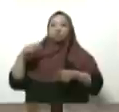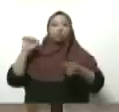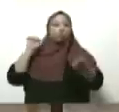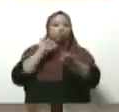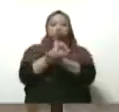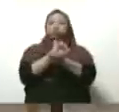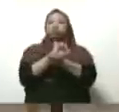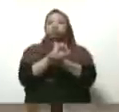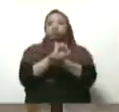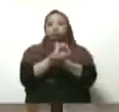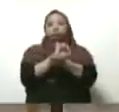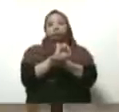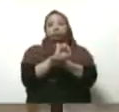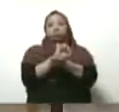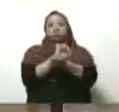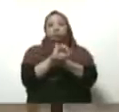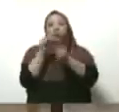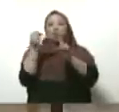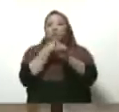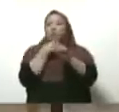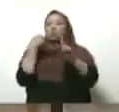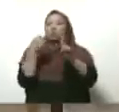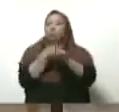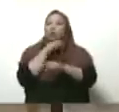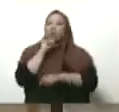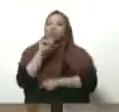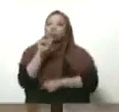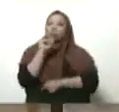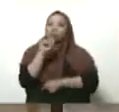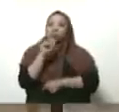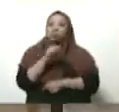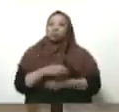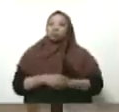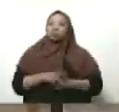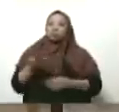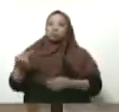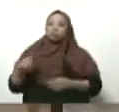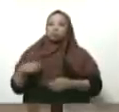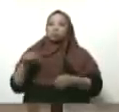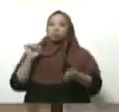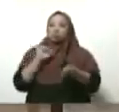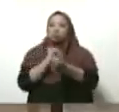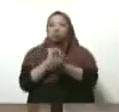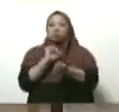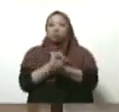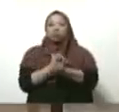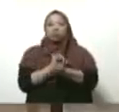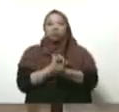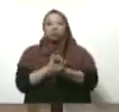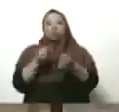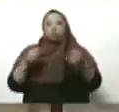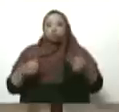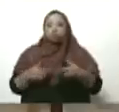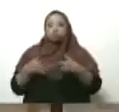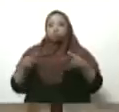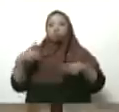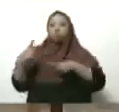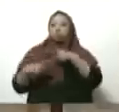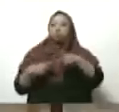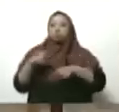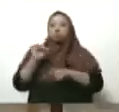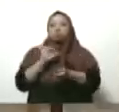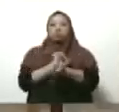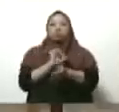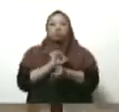ustedes combate a un punto tal que he mostrado nosotros hemos mostrado nuestras redes y públicamente las condenas